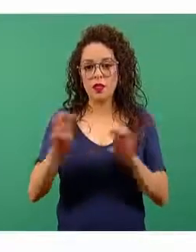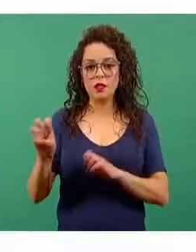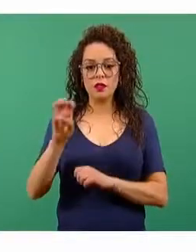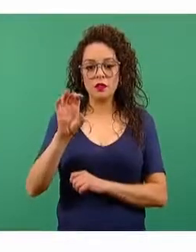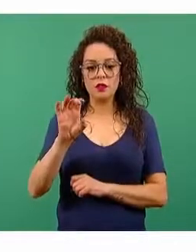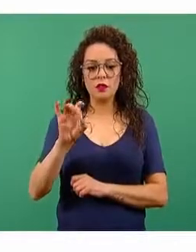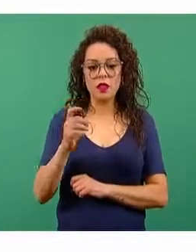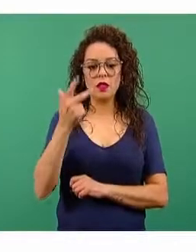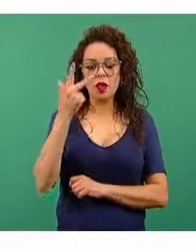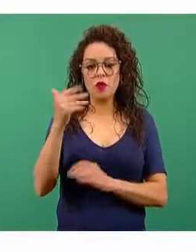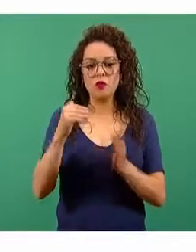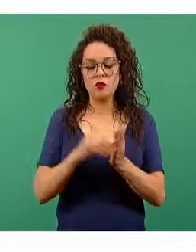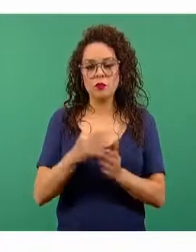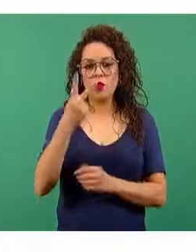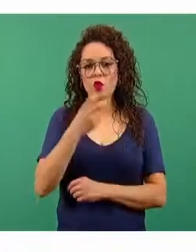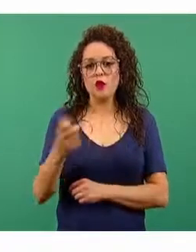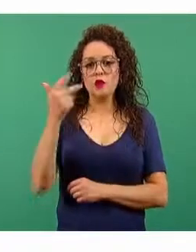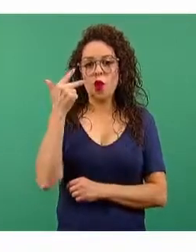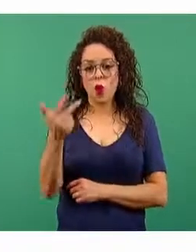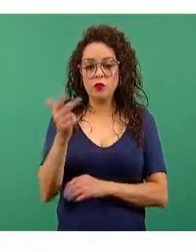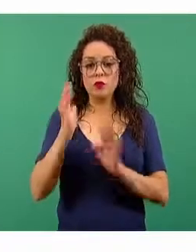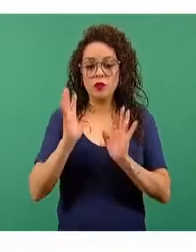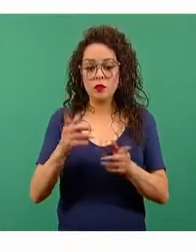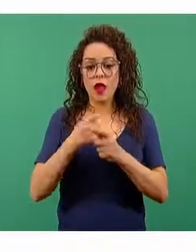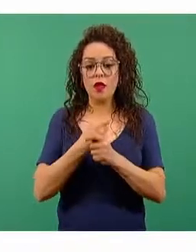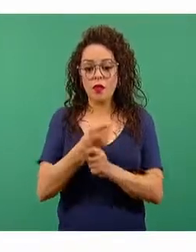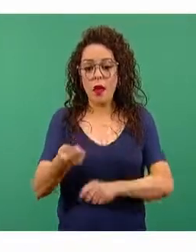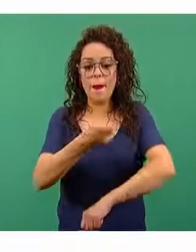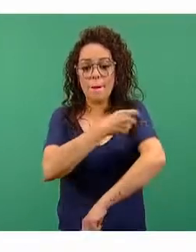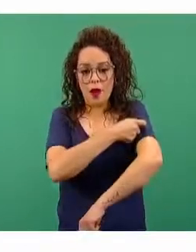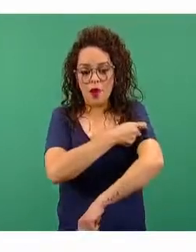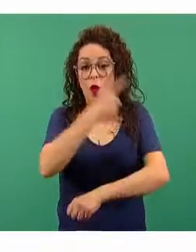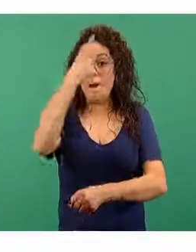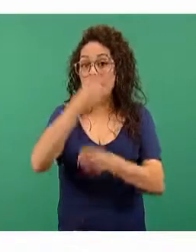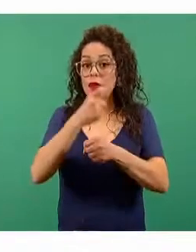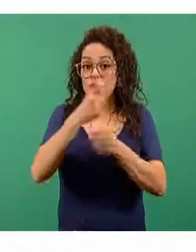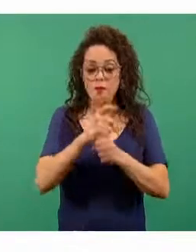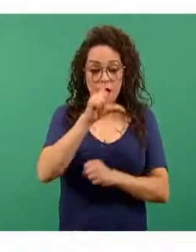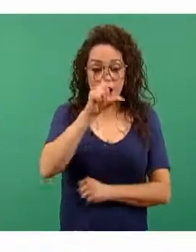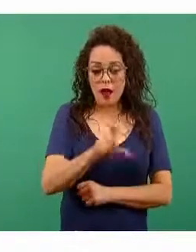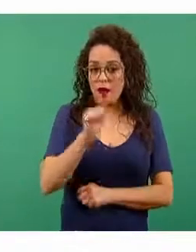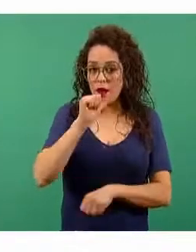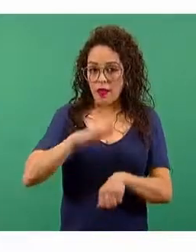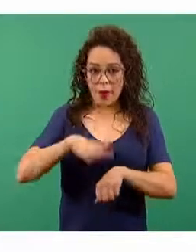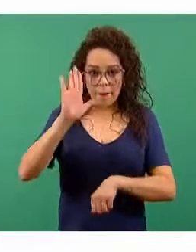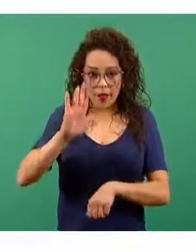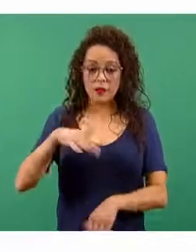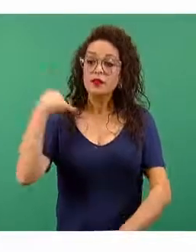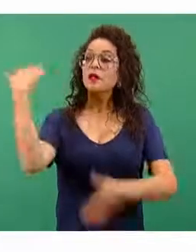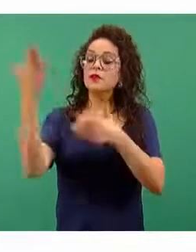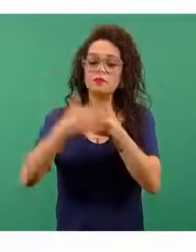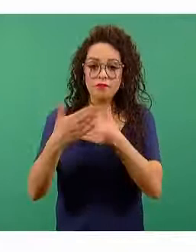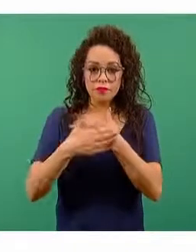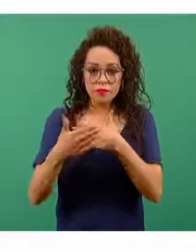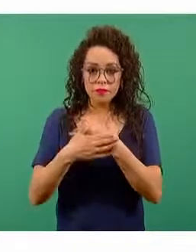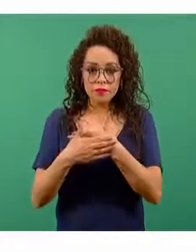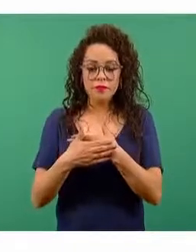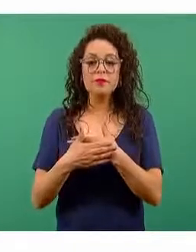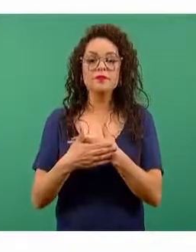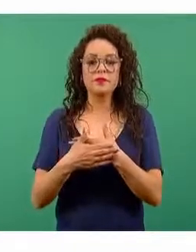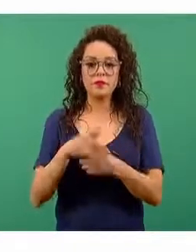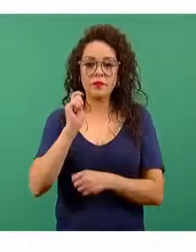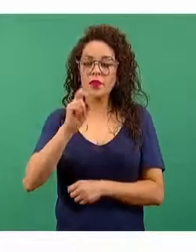2.338.208 que han sido ya vacunadas, hasta el momento solo de primera dosis, y estarán próximas ya a tener